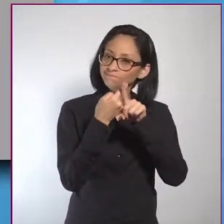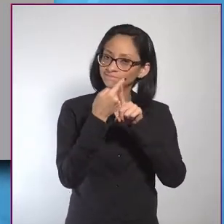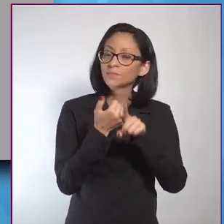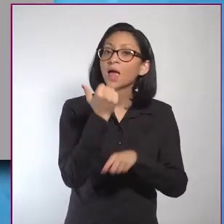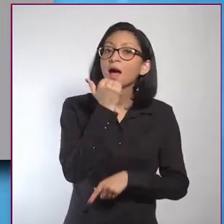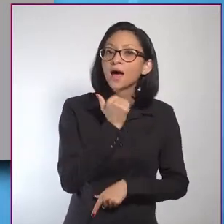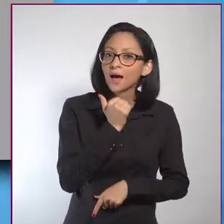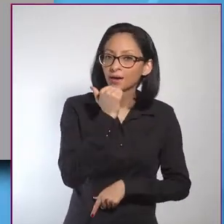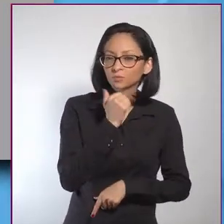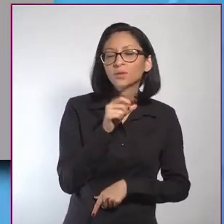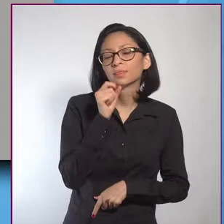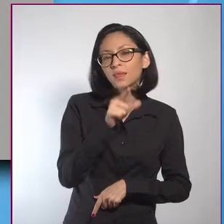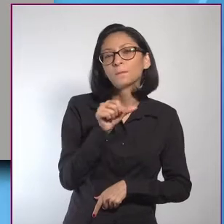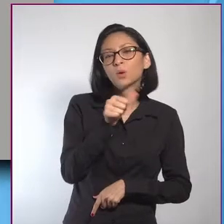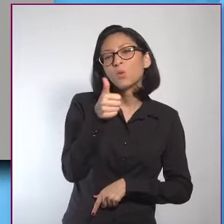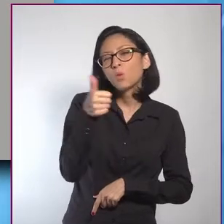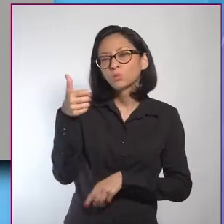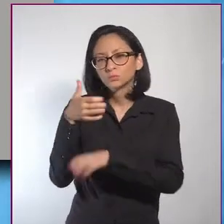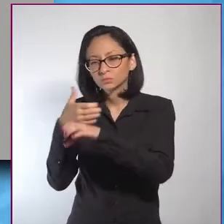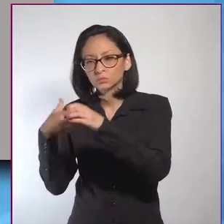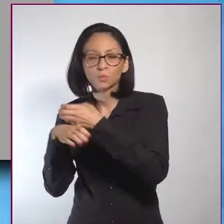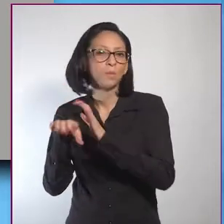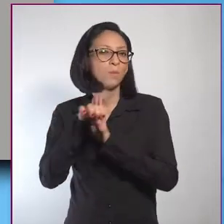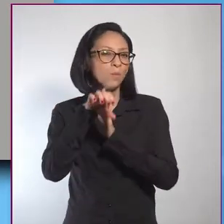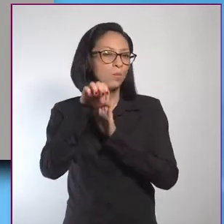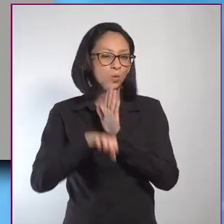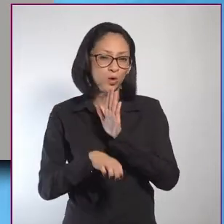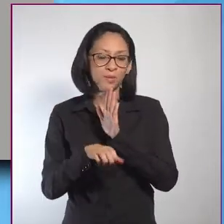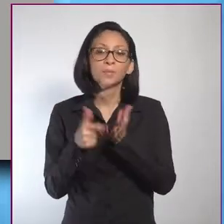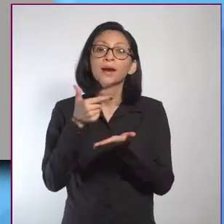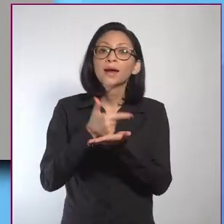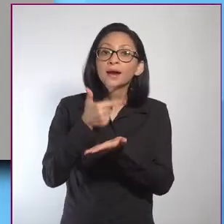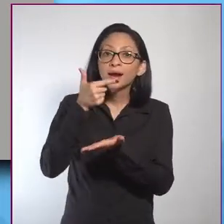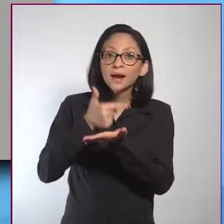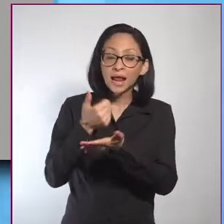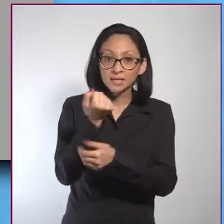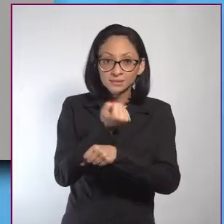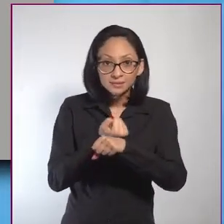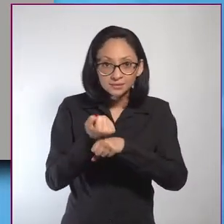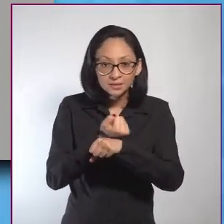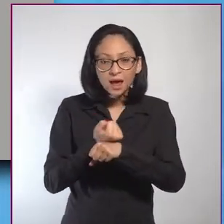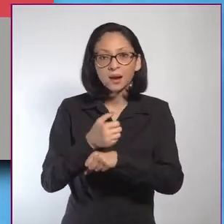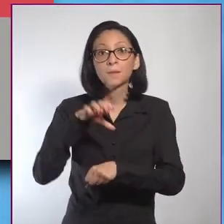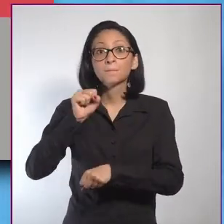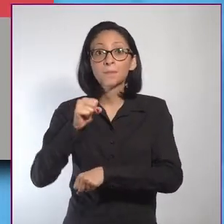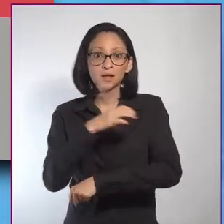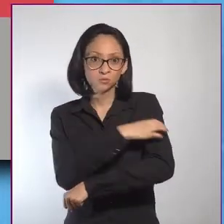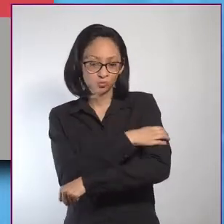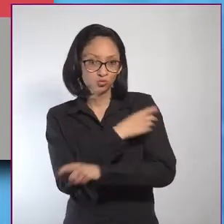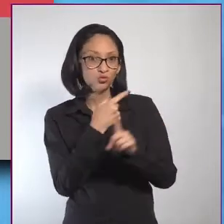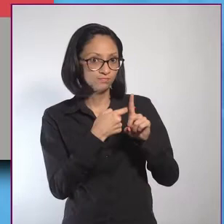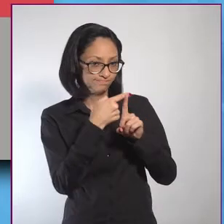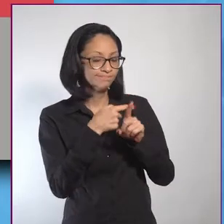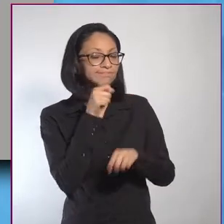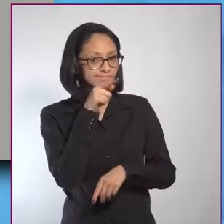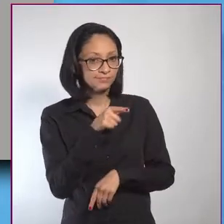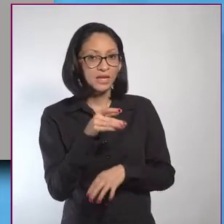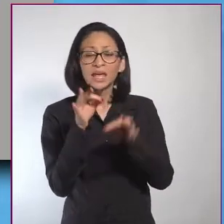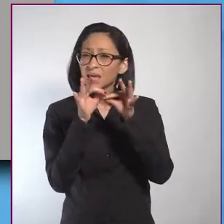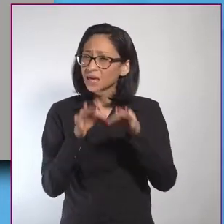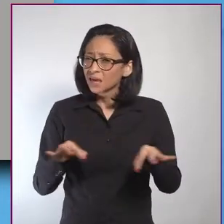otros elementos como son las grasas en la sangre y la presión arterial. Es muy importante